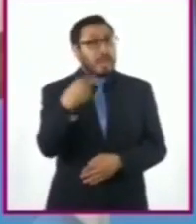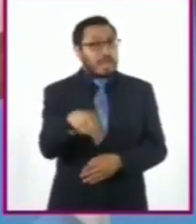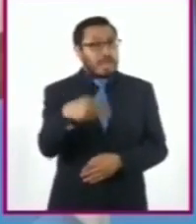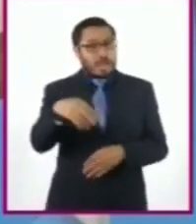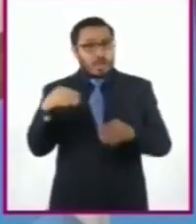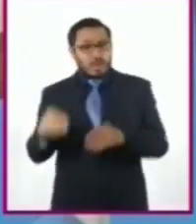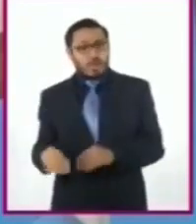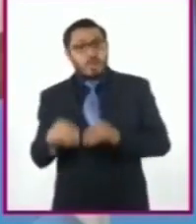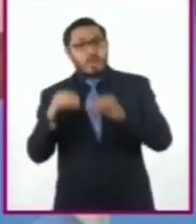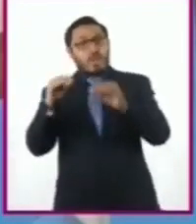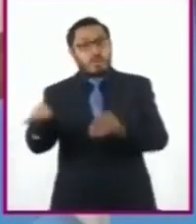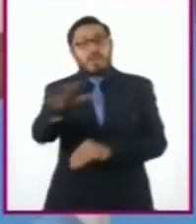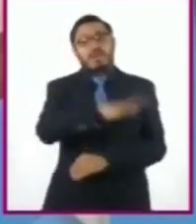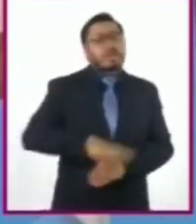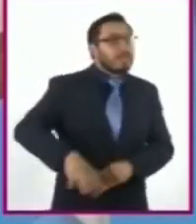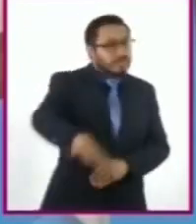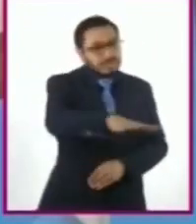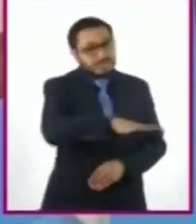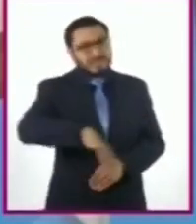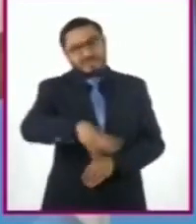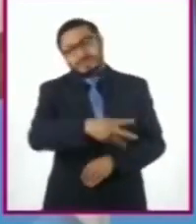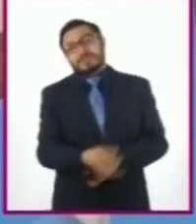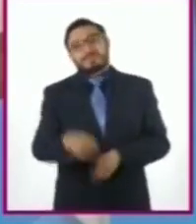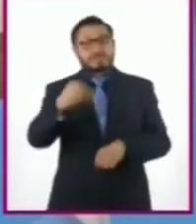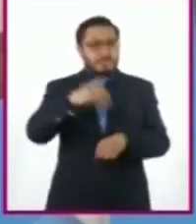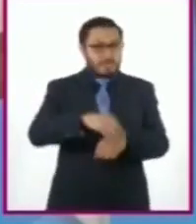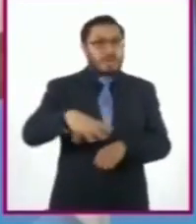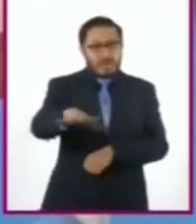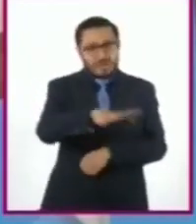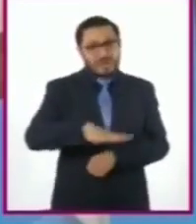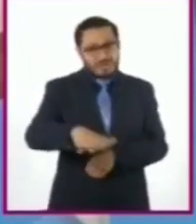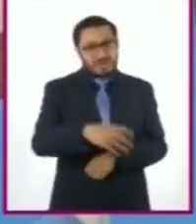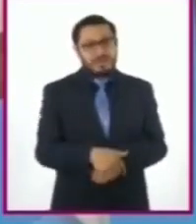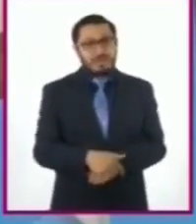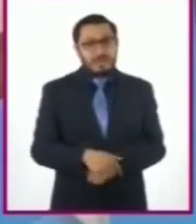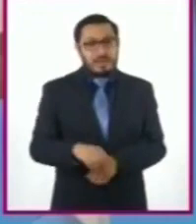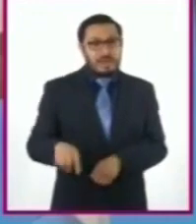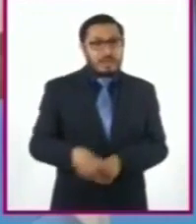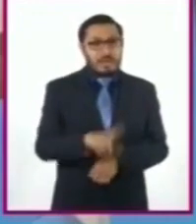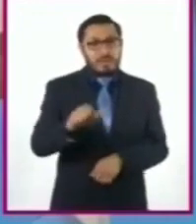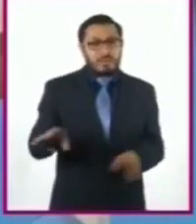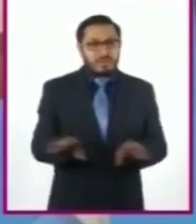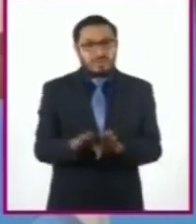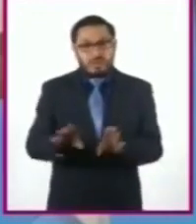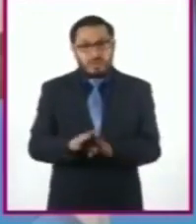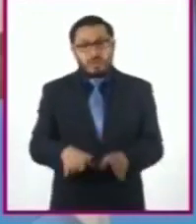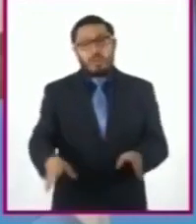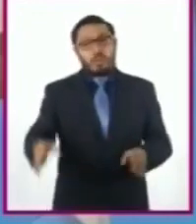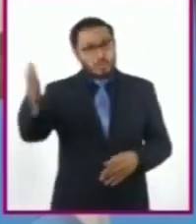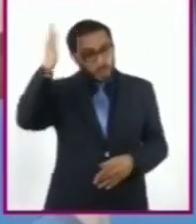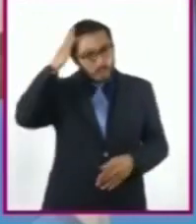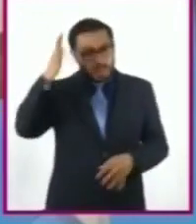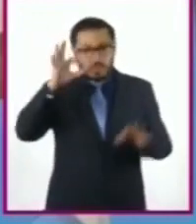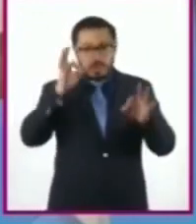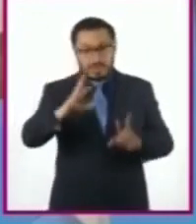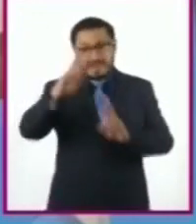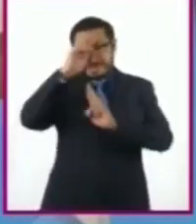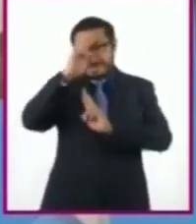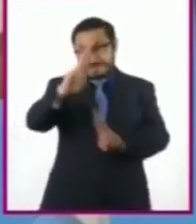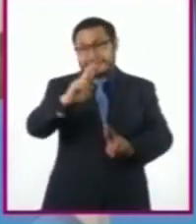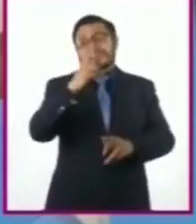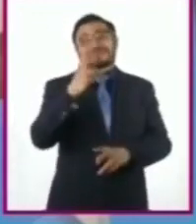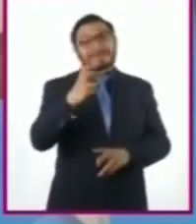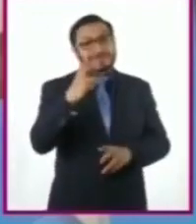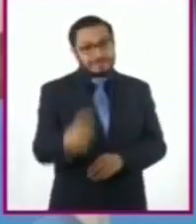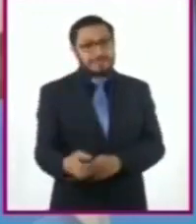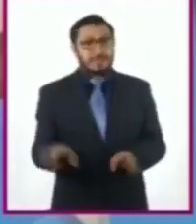daba al territorio y que posteriormente lo sugirió como oficial, le fue respetado, tal